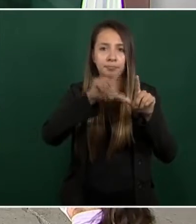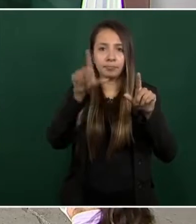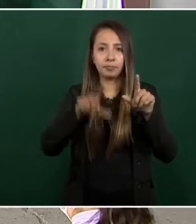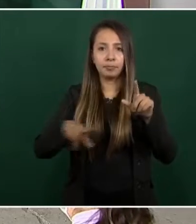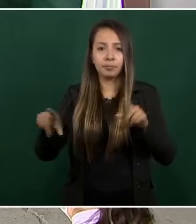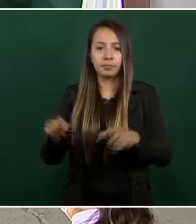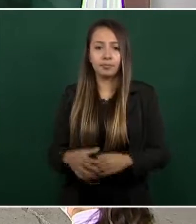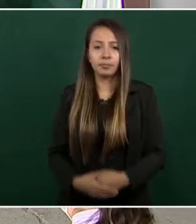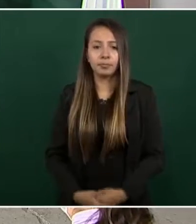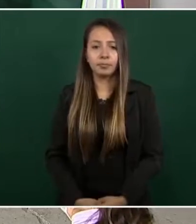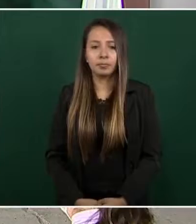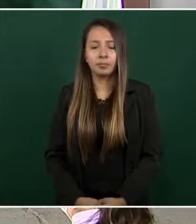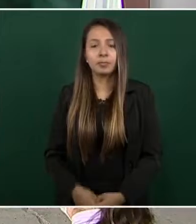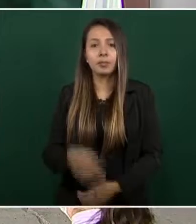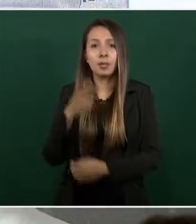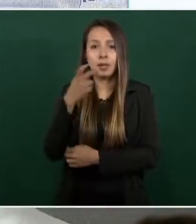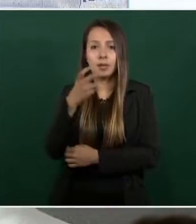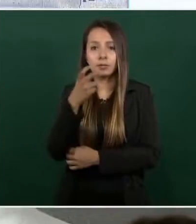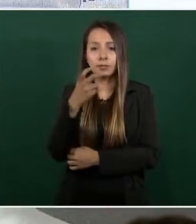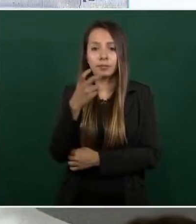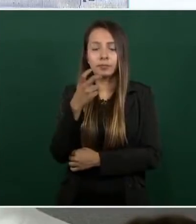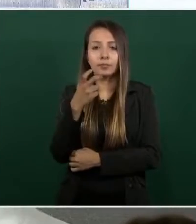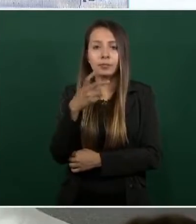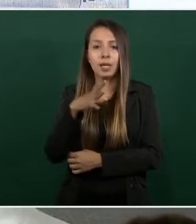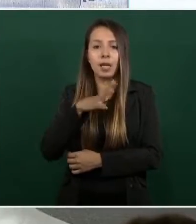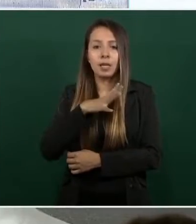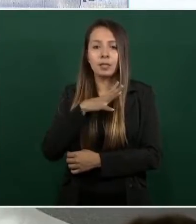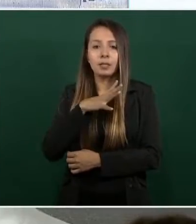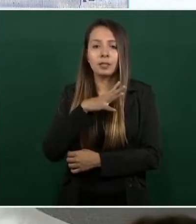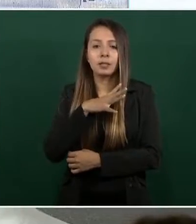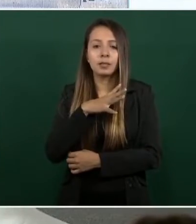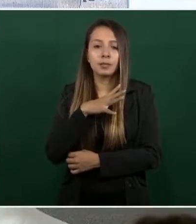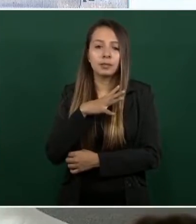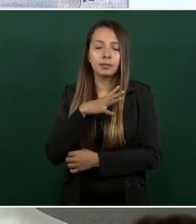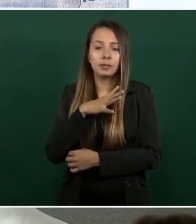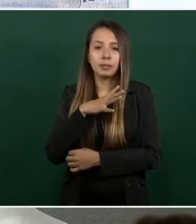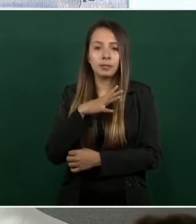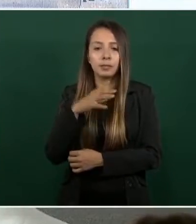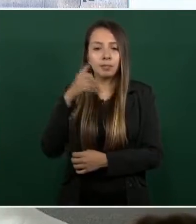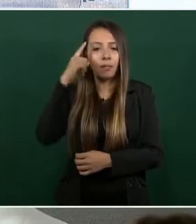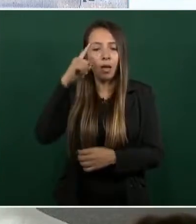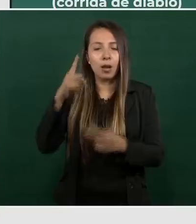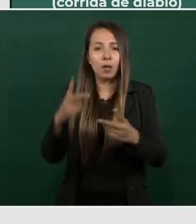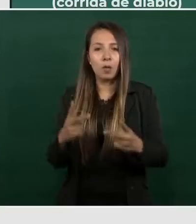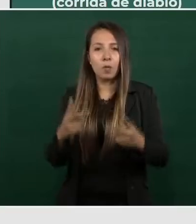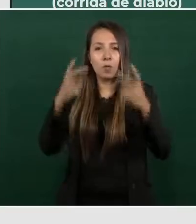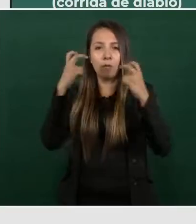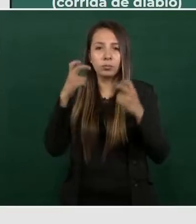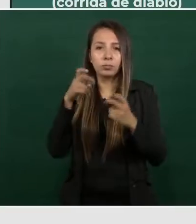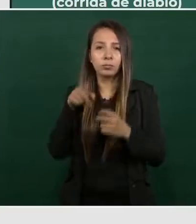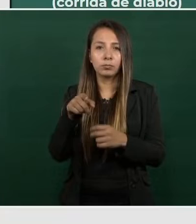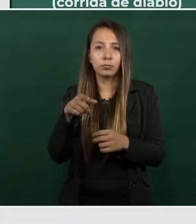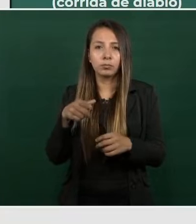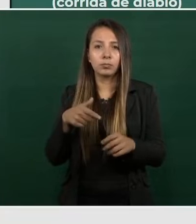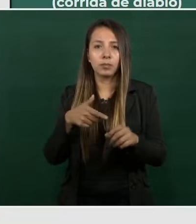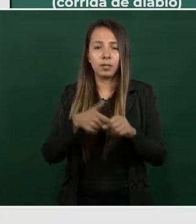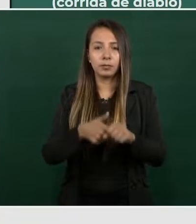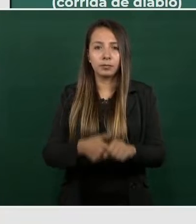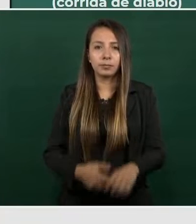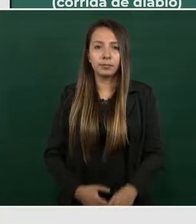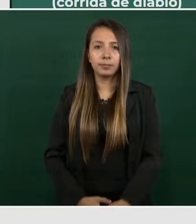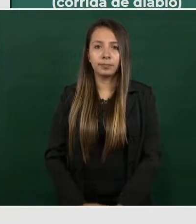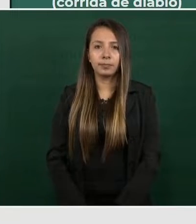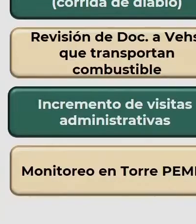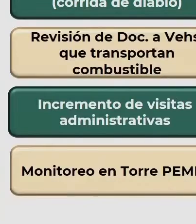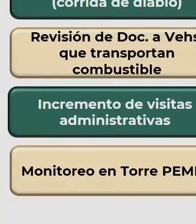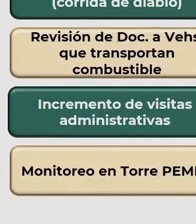Este es el comportamiento de la desviación volumétrica, es el robo de combustible en lo que va del año.